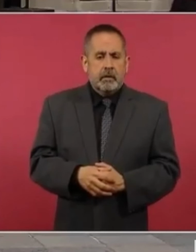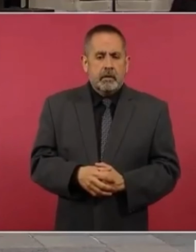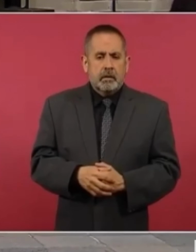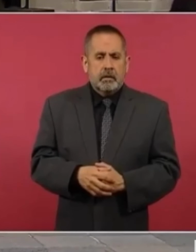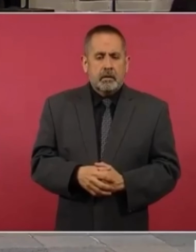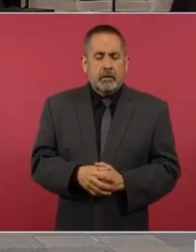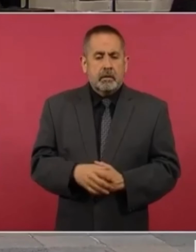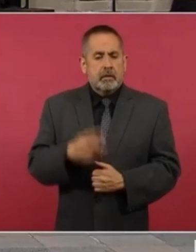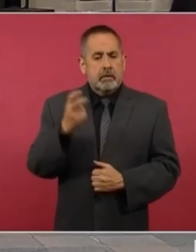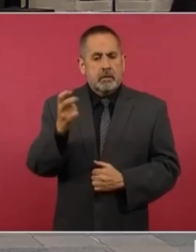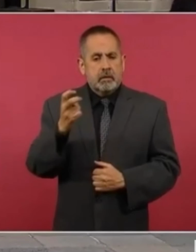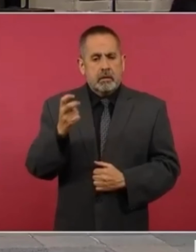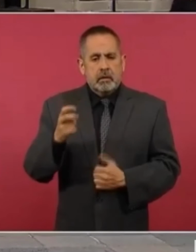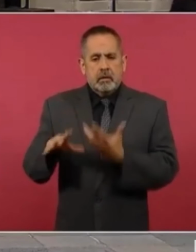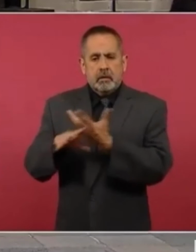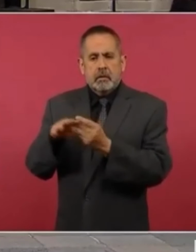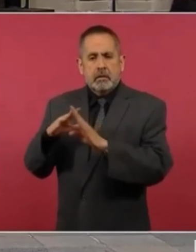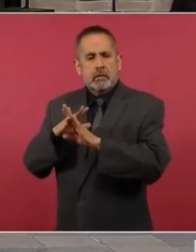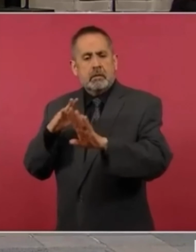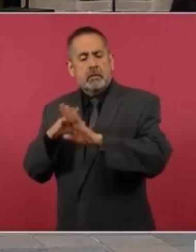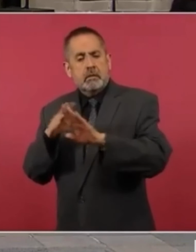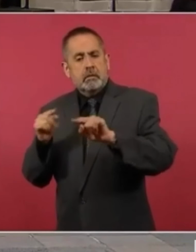en el caso de la migración,